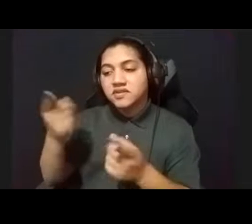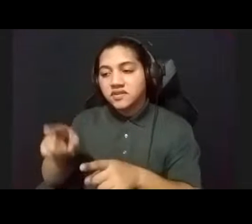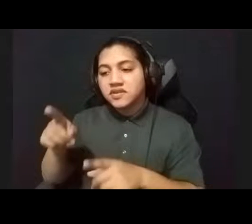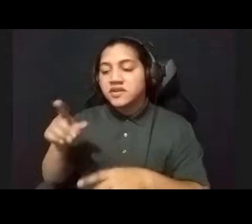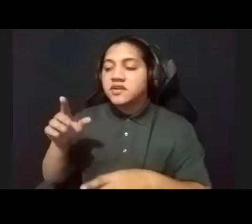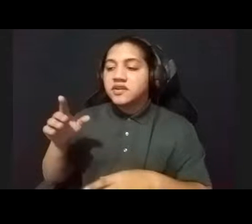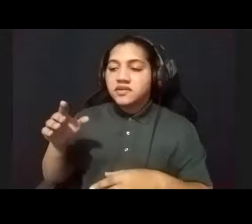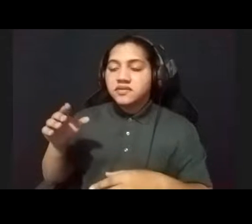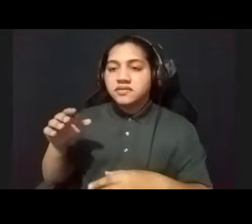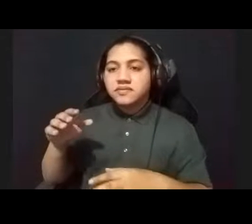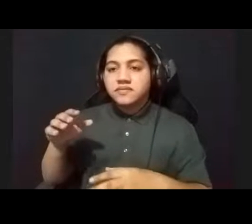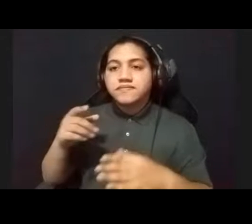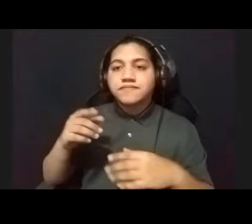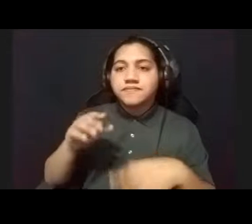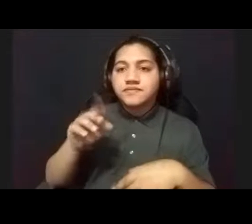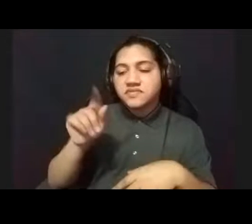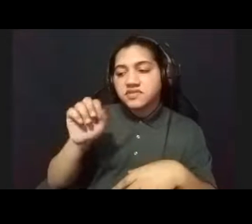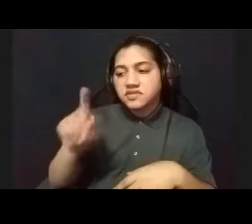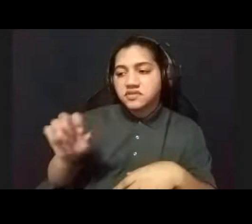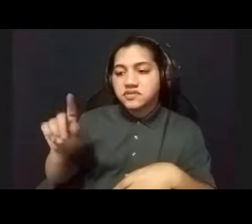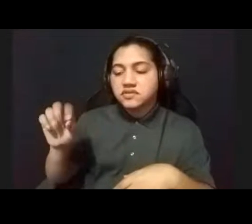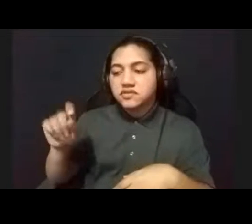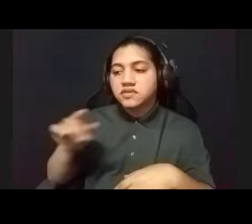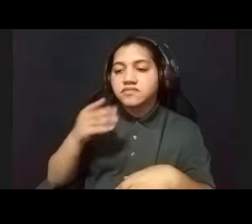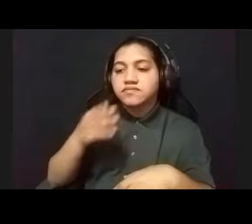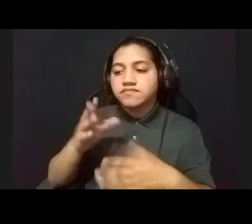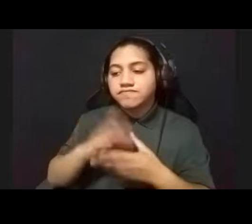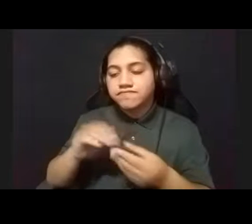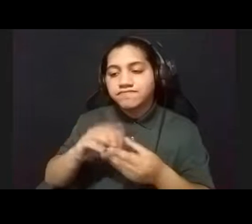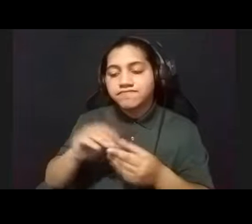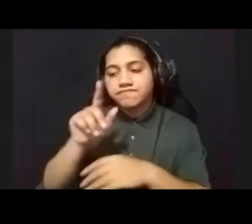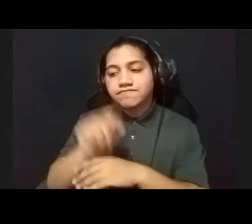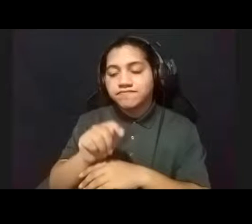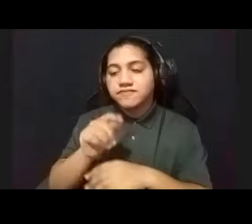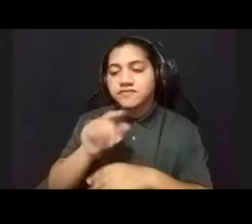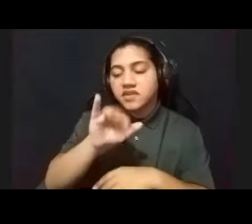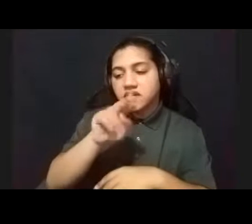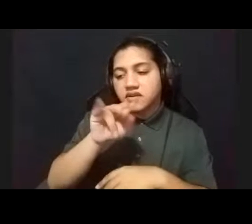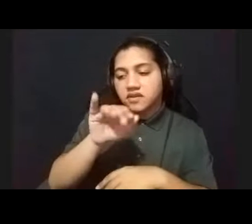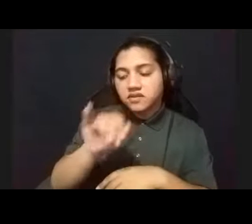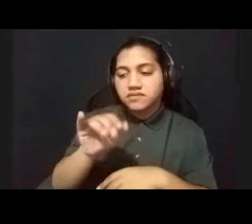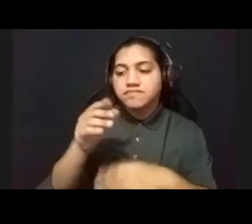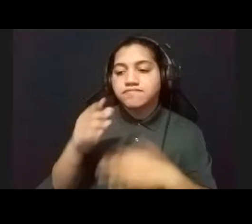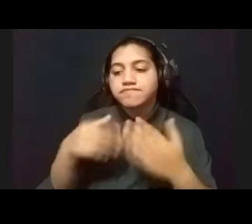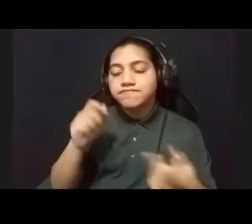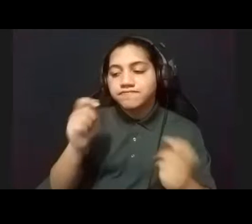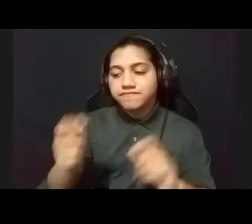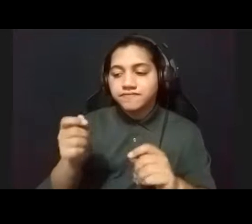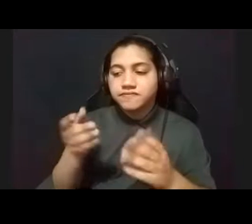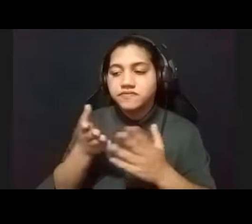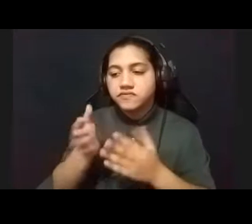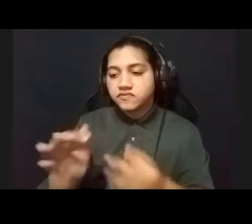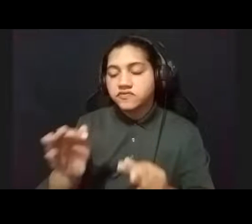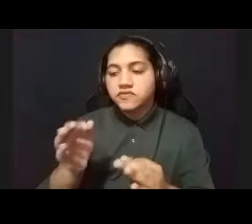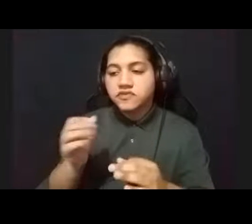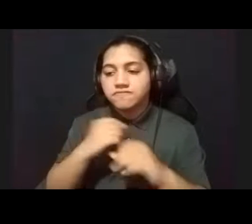la tía cucaracha, es una historia de folclore iraní que se ha convertido a través de su narración en un método